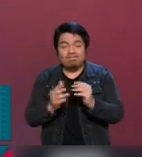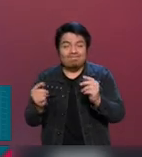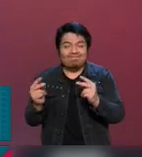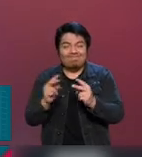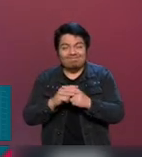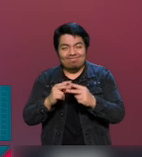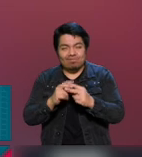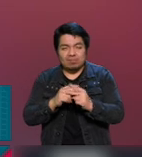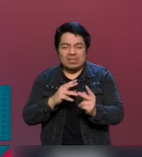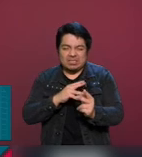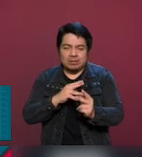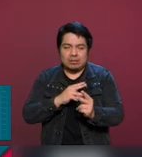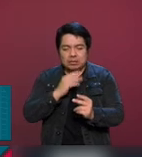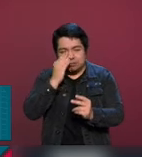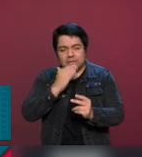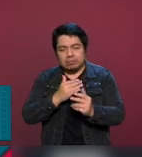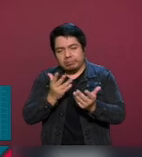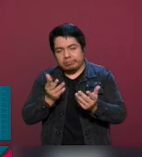enfrentamientos